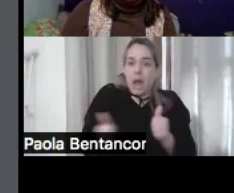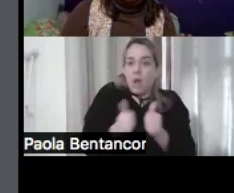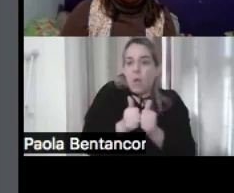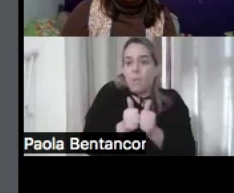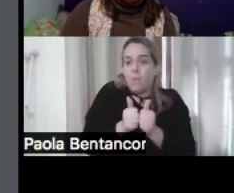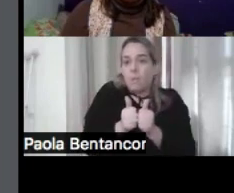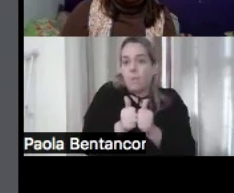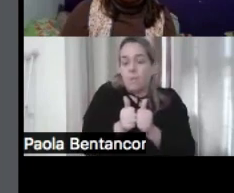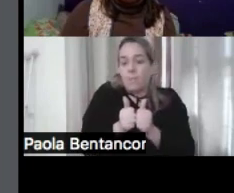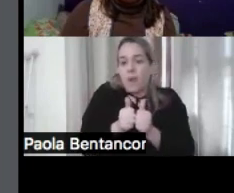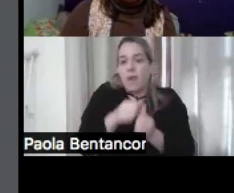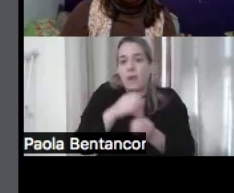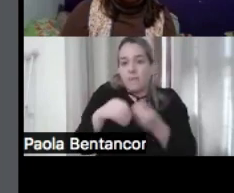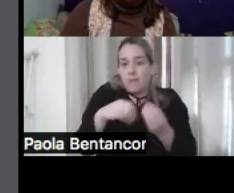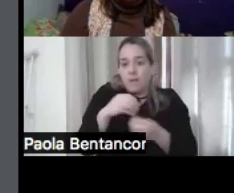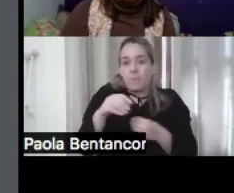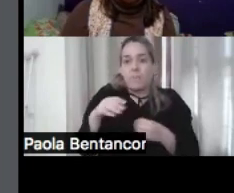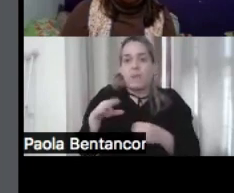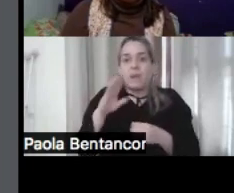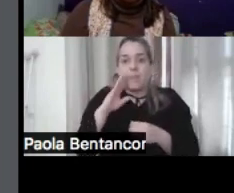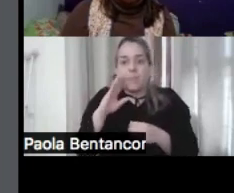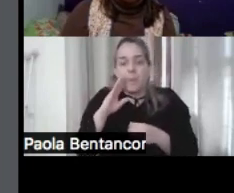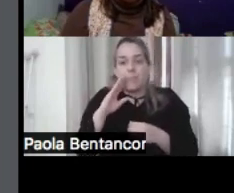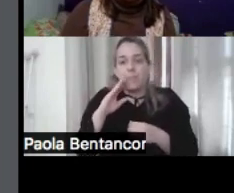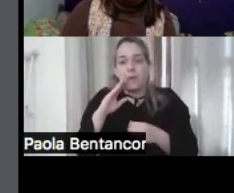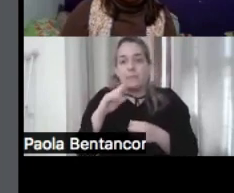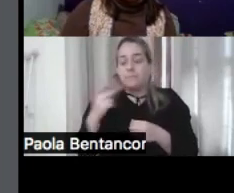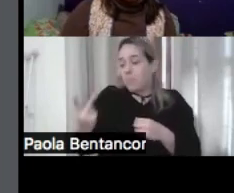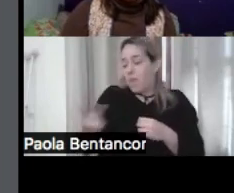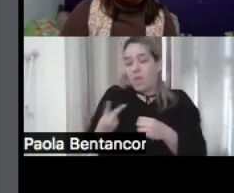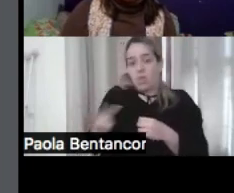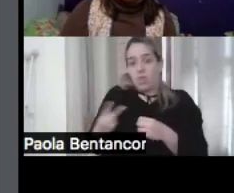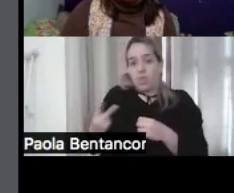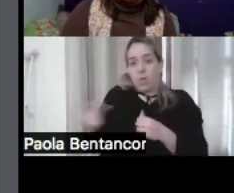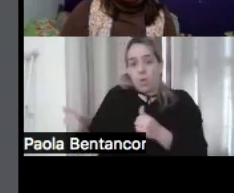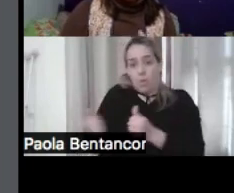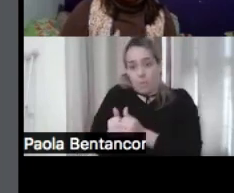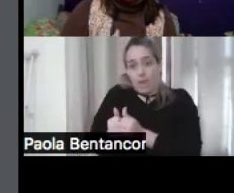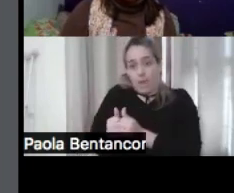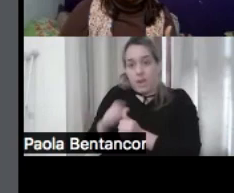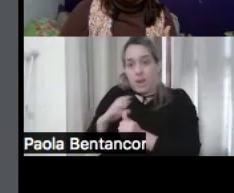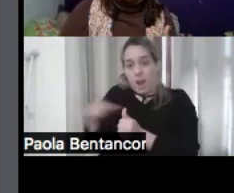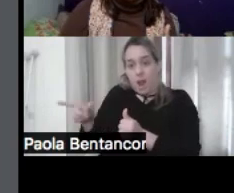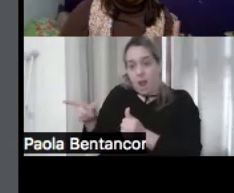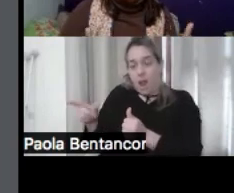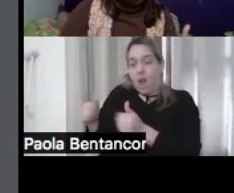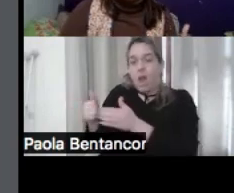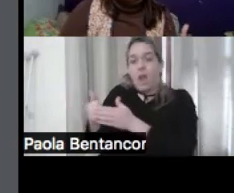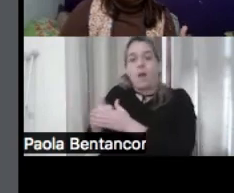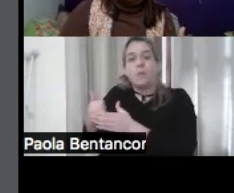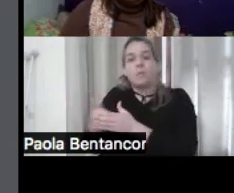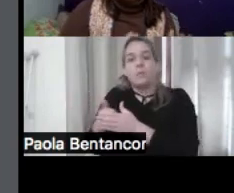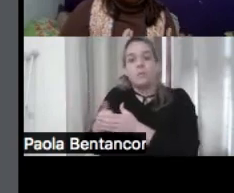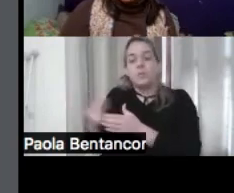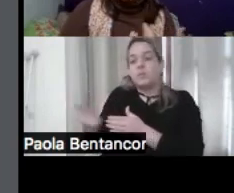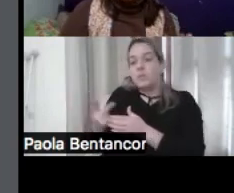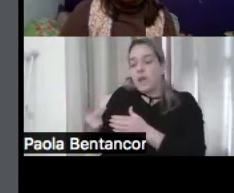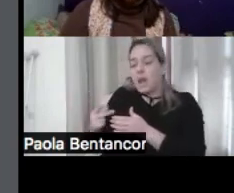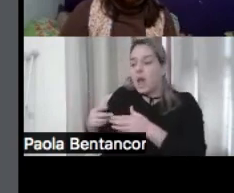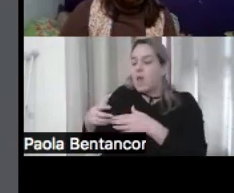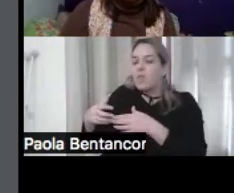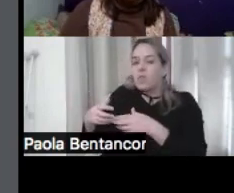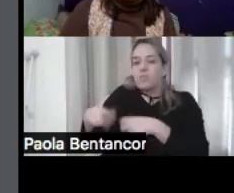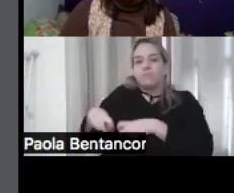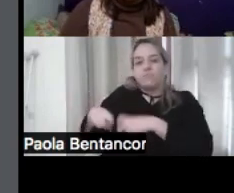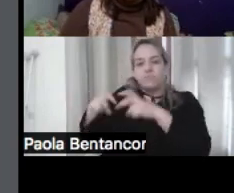estamos pensando en la posibilidad de desarrollar un trabajo de investigación en el tema para poder contar con herramientas, ¿sí?,